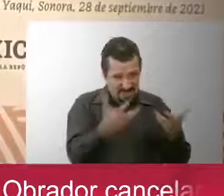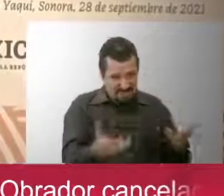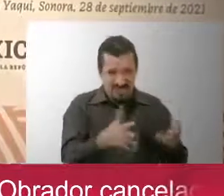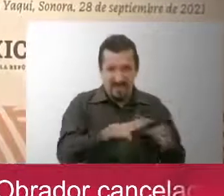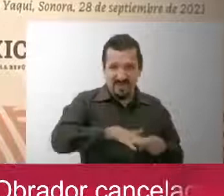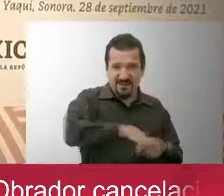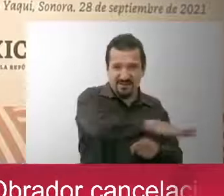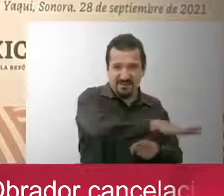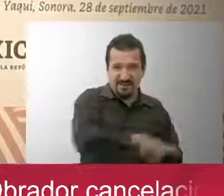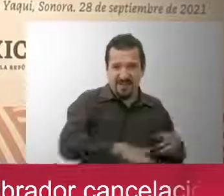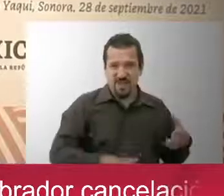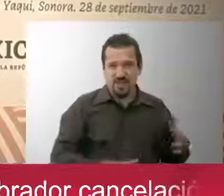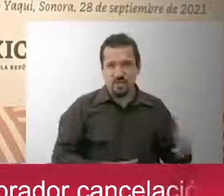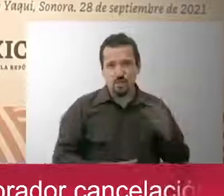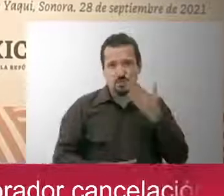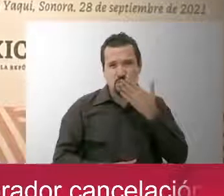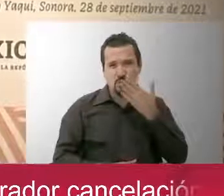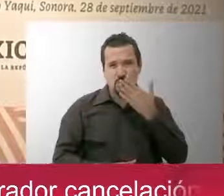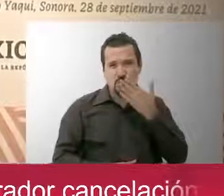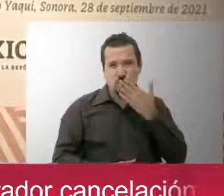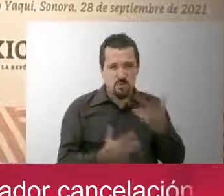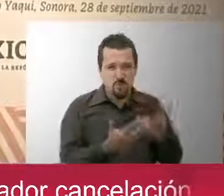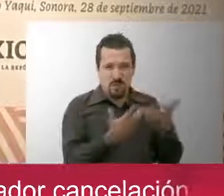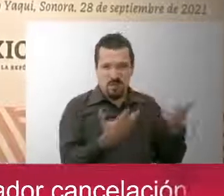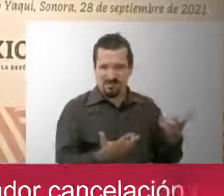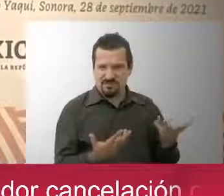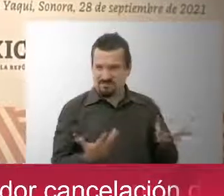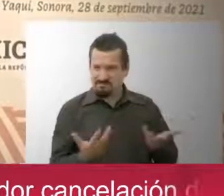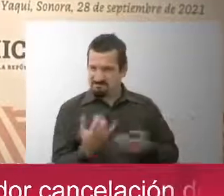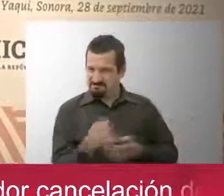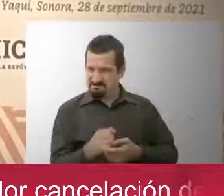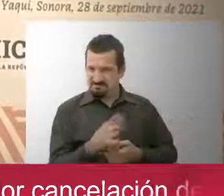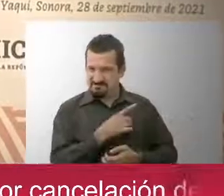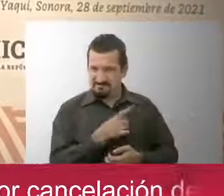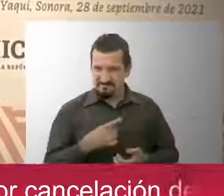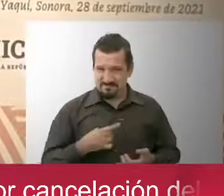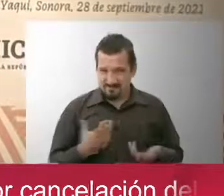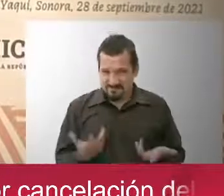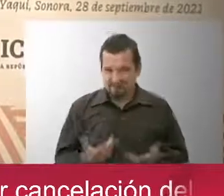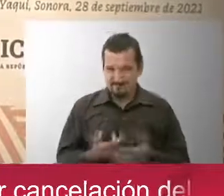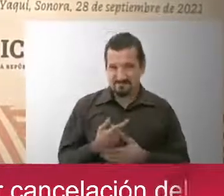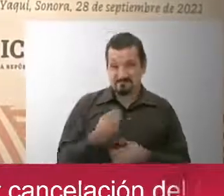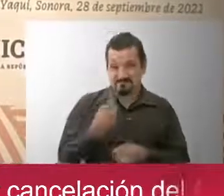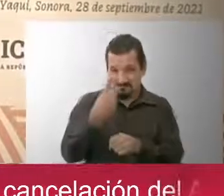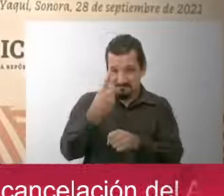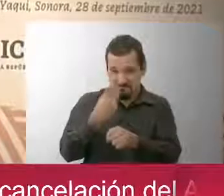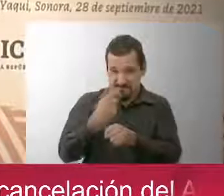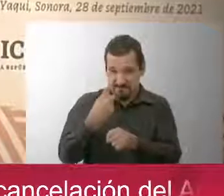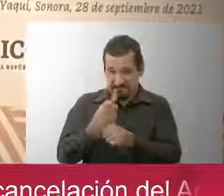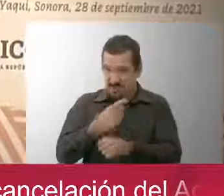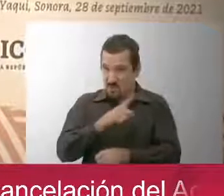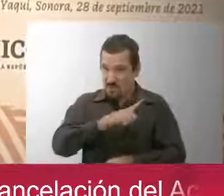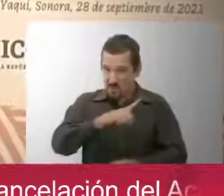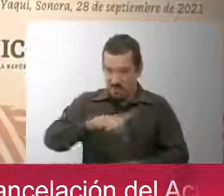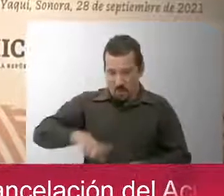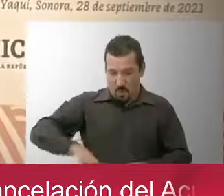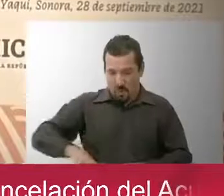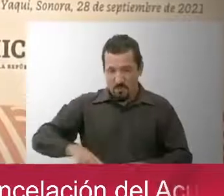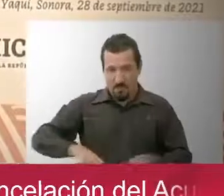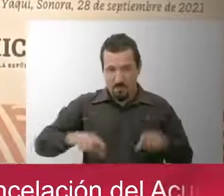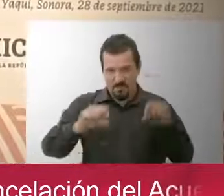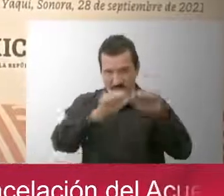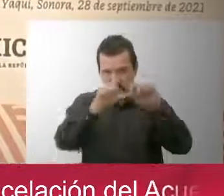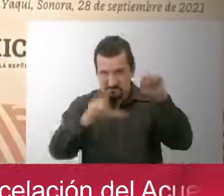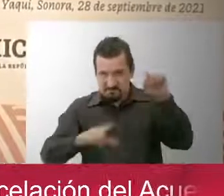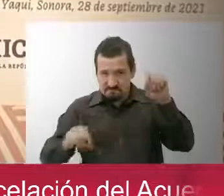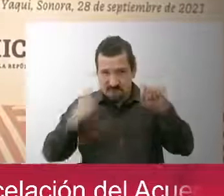sonora una primera muestra de voluntad del gobierno de la republica de poner orden y hacer justicia